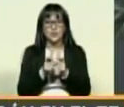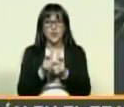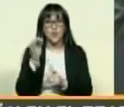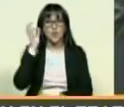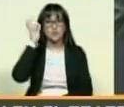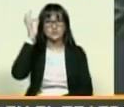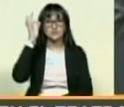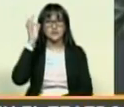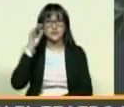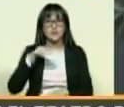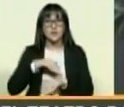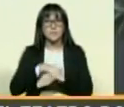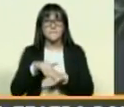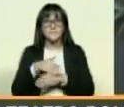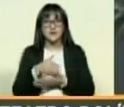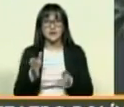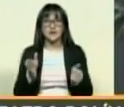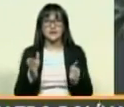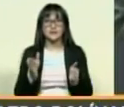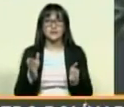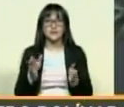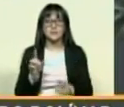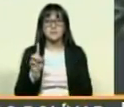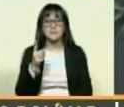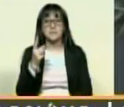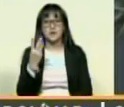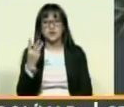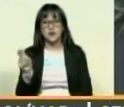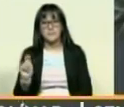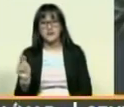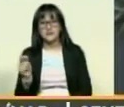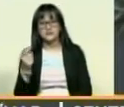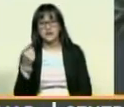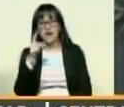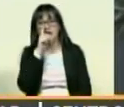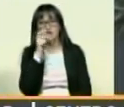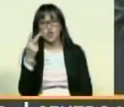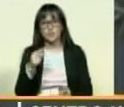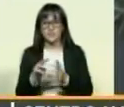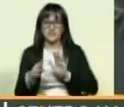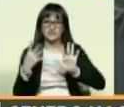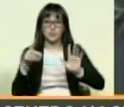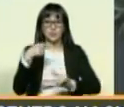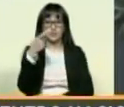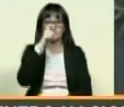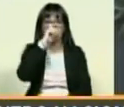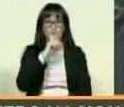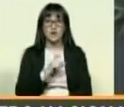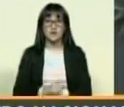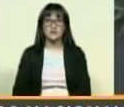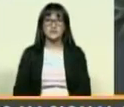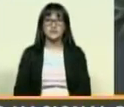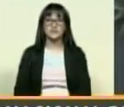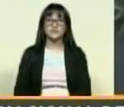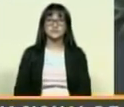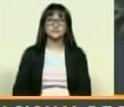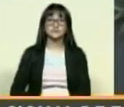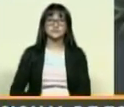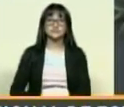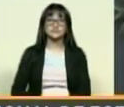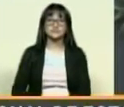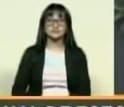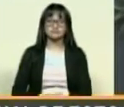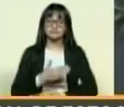de Ministros durante el primer trimestre de 2019. Nicaragua les